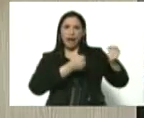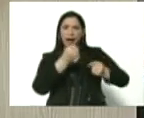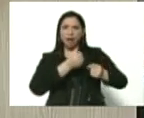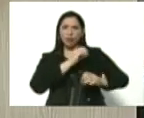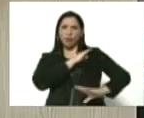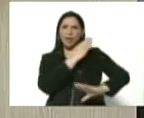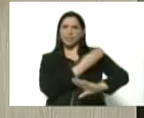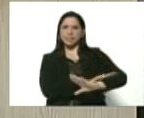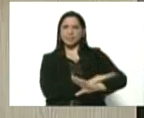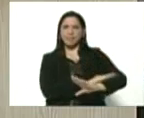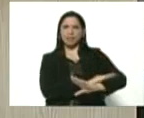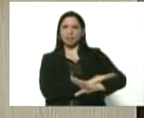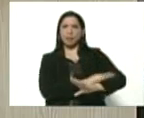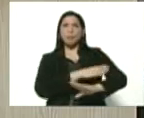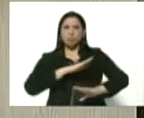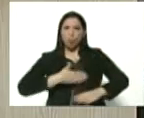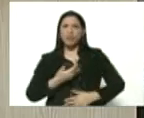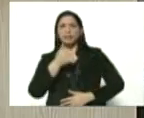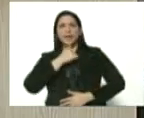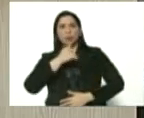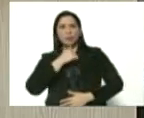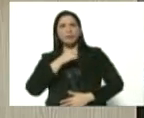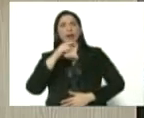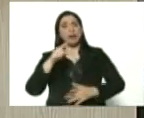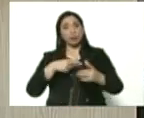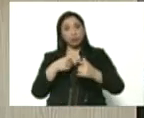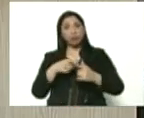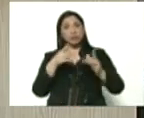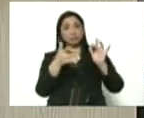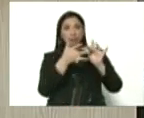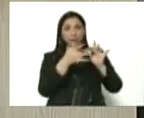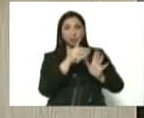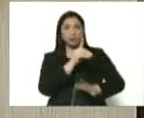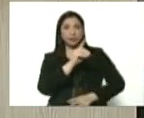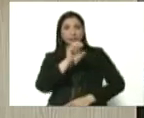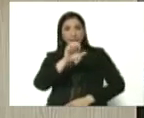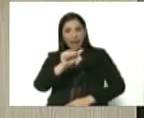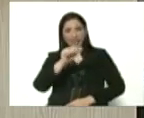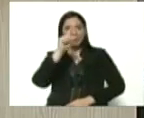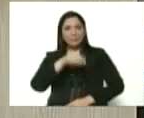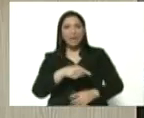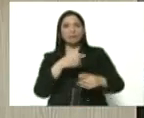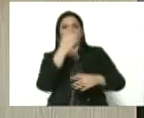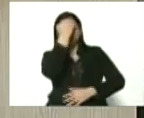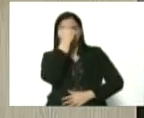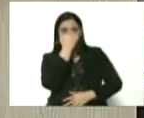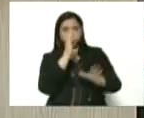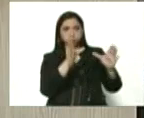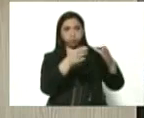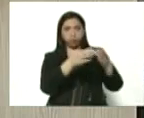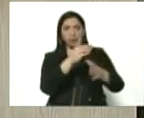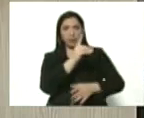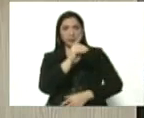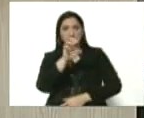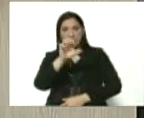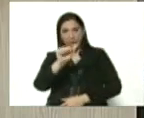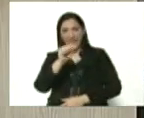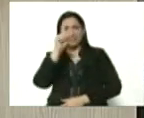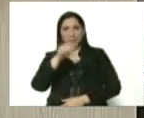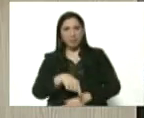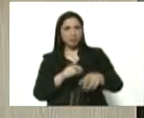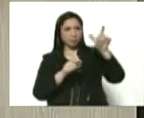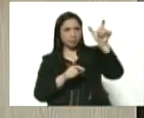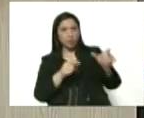que estaban planeadas. La relación entre la DEA y estos mercenarios, entre la DEA y